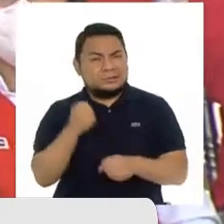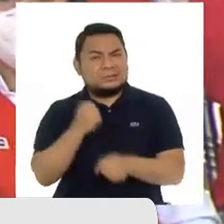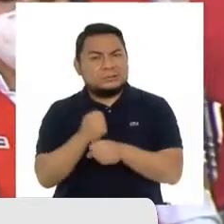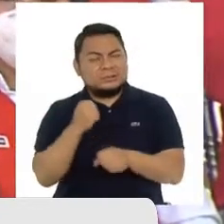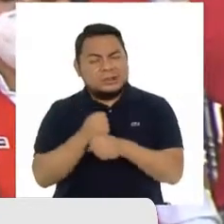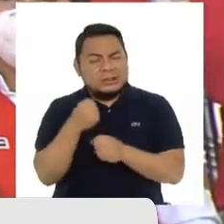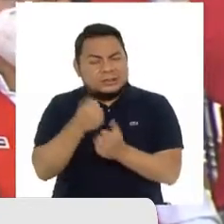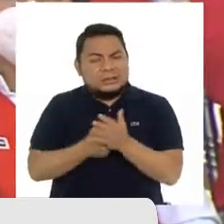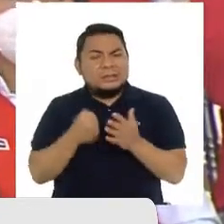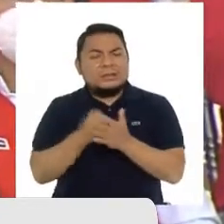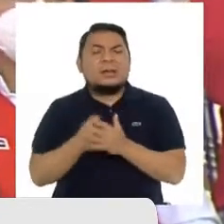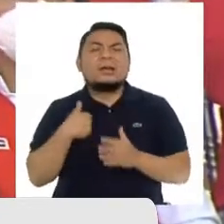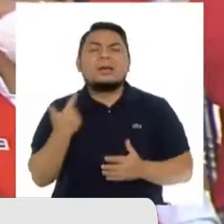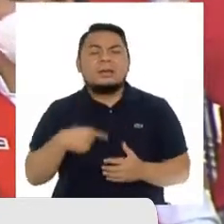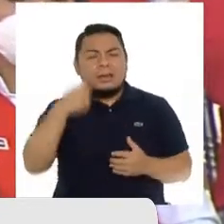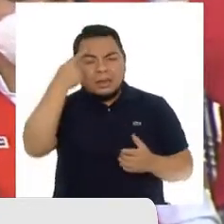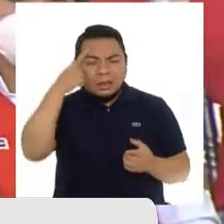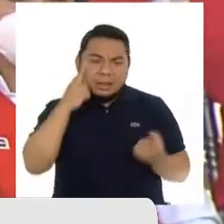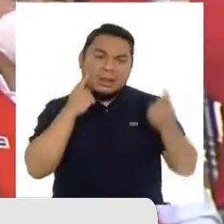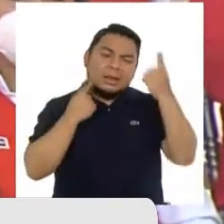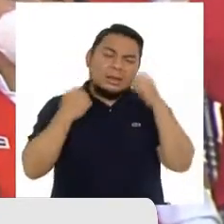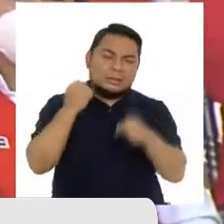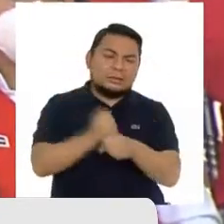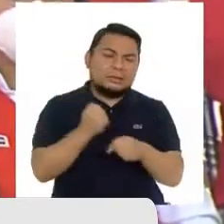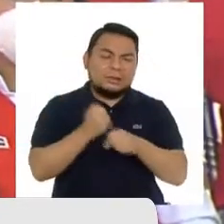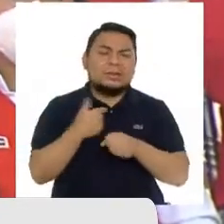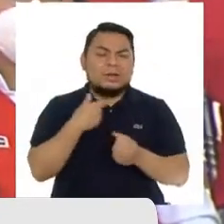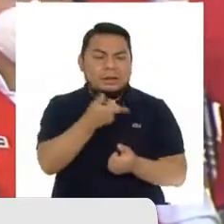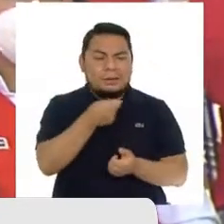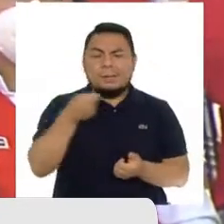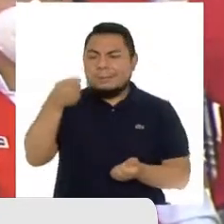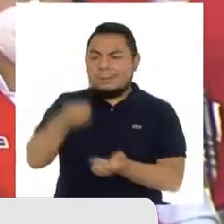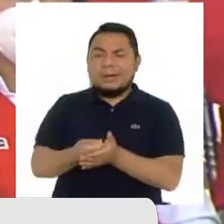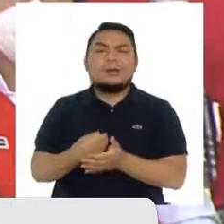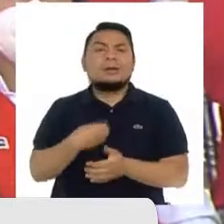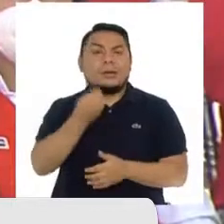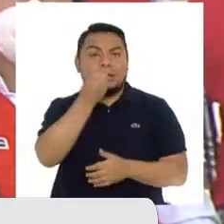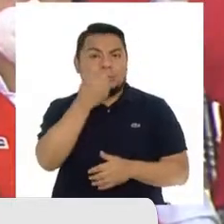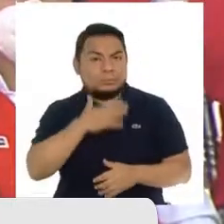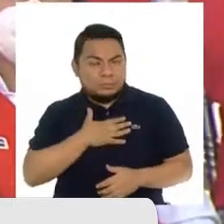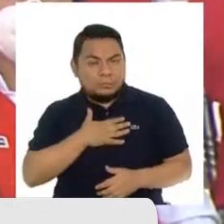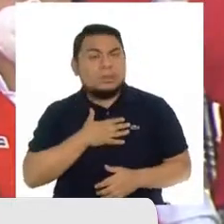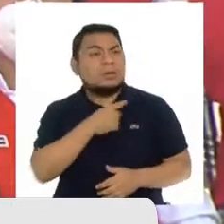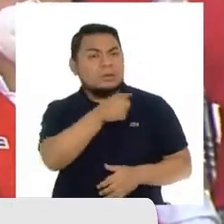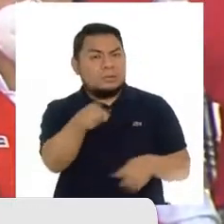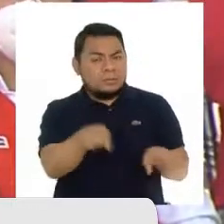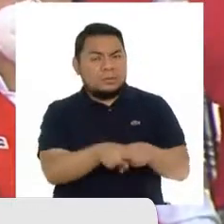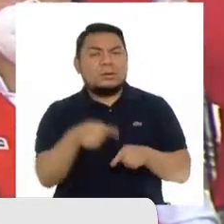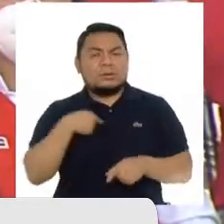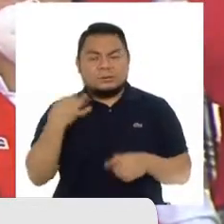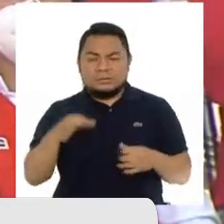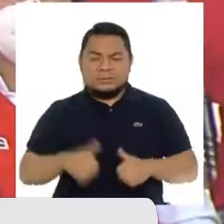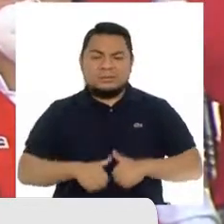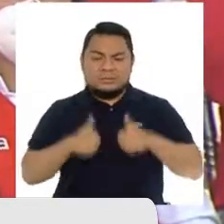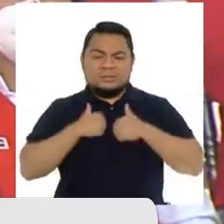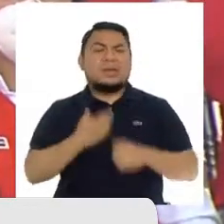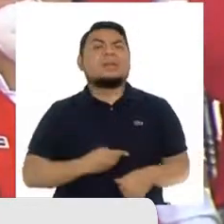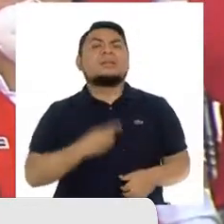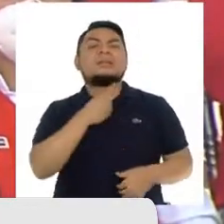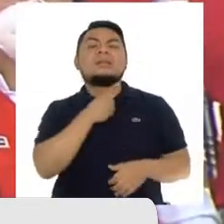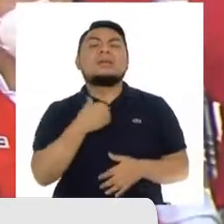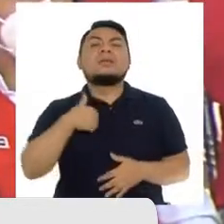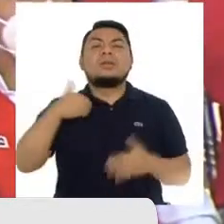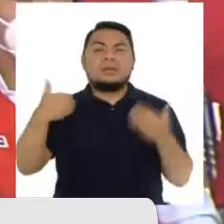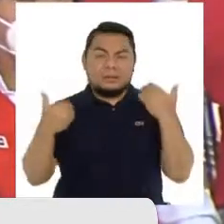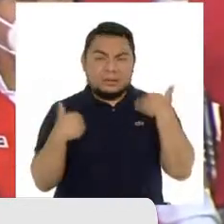con el pan con el sudor de nuestra frente por eso siempre vivido con dignidad yo